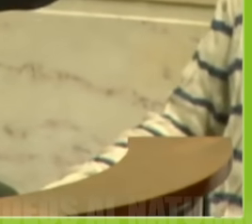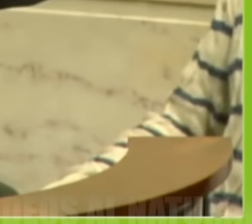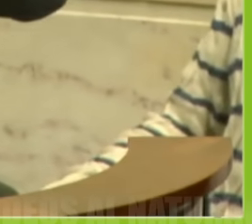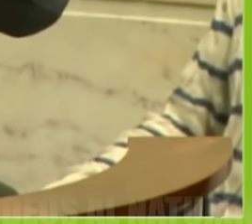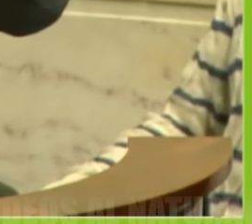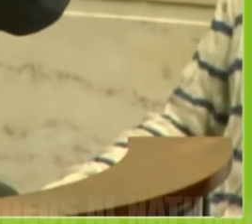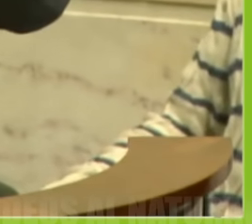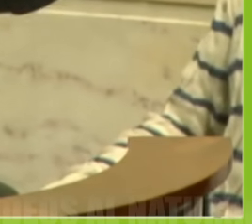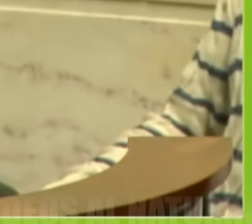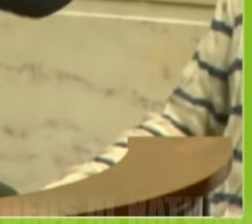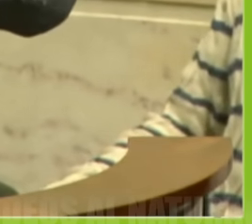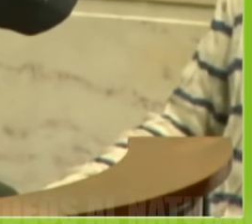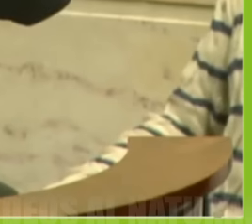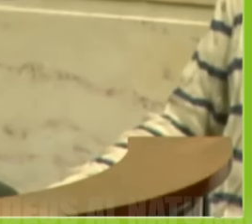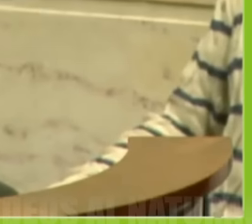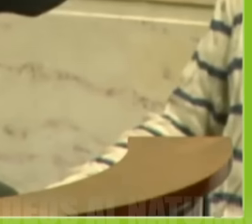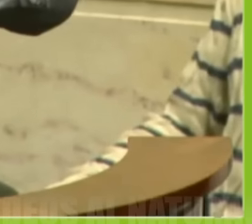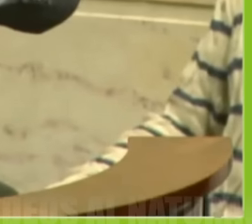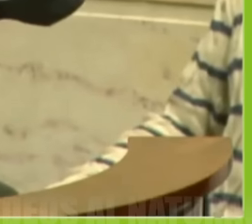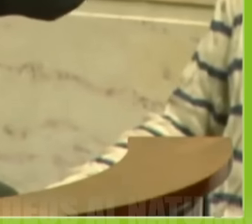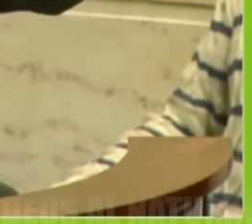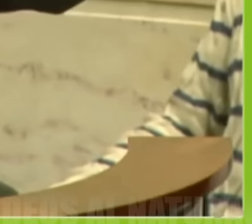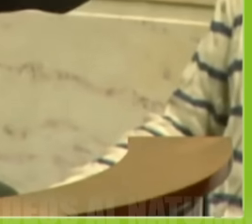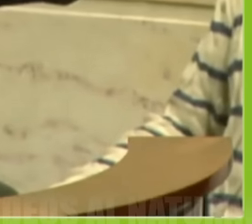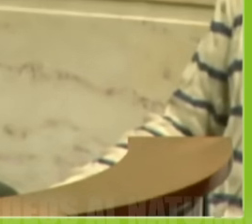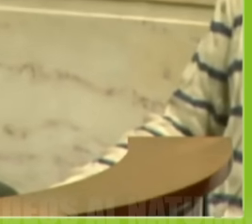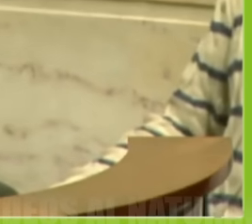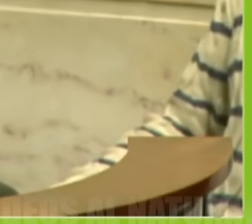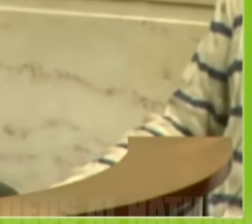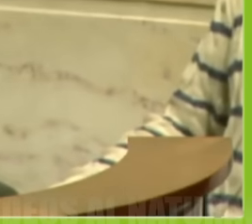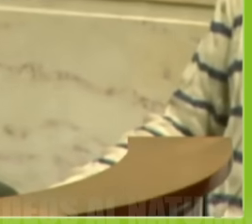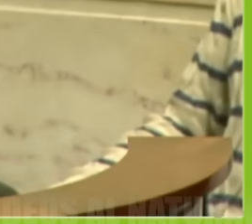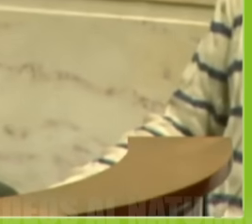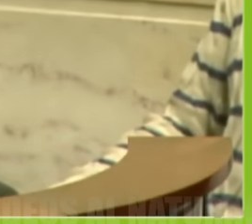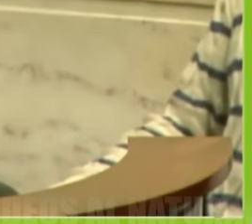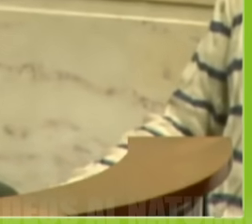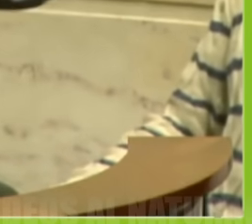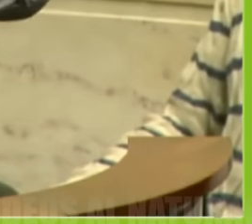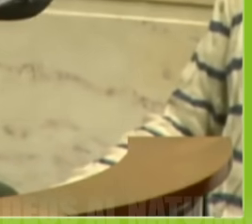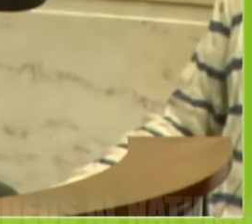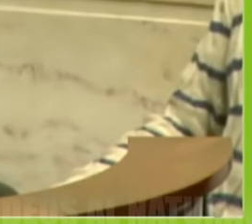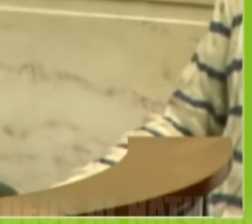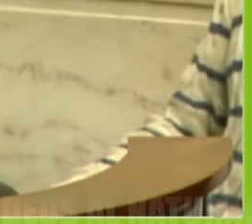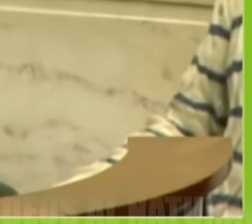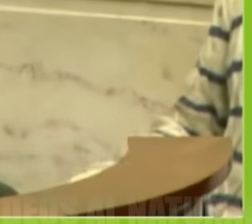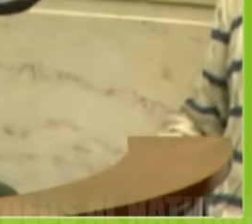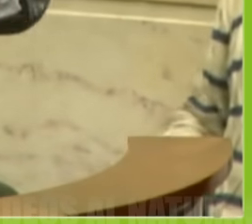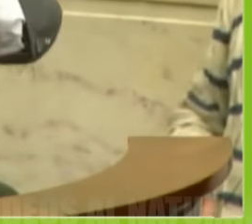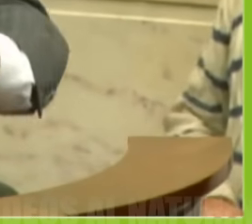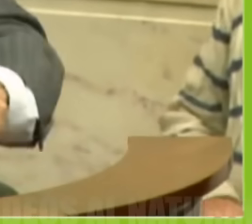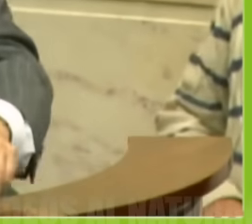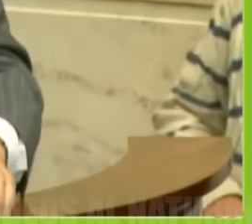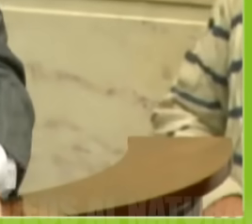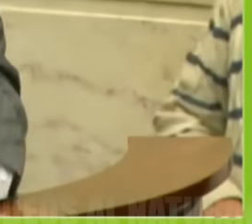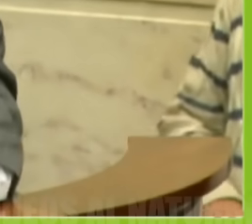nuestra protesta y nuestro reclamo. No acepto, no aceptamos,